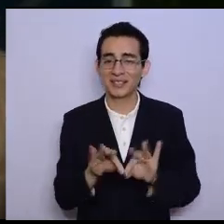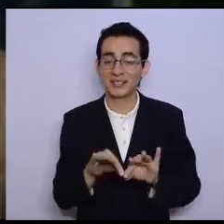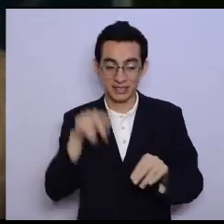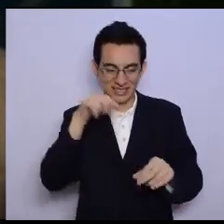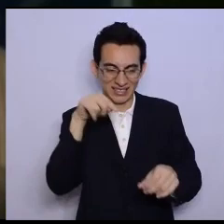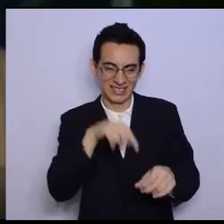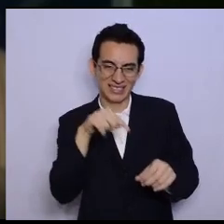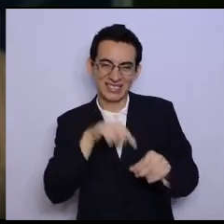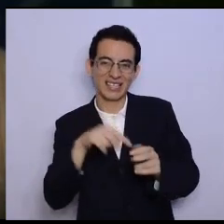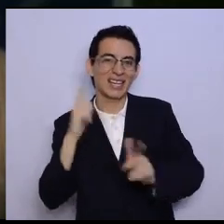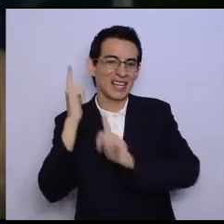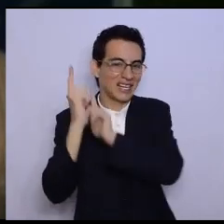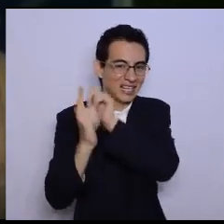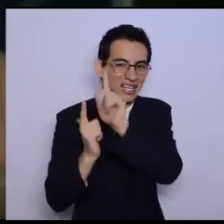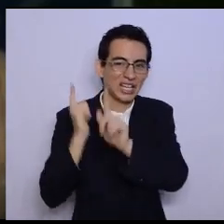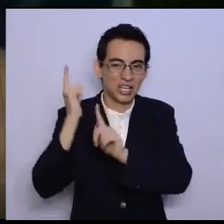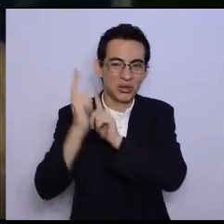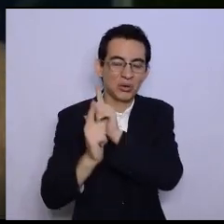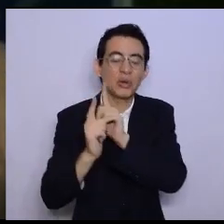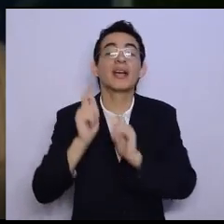griego implica angustia,